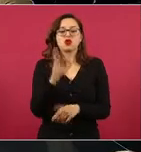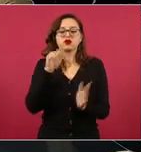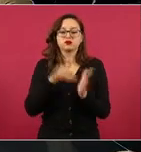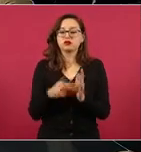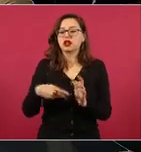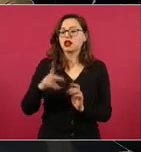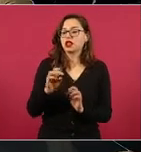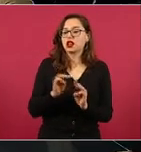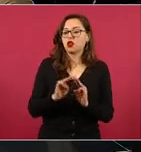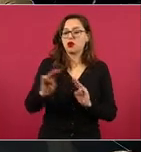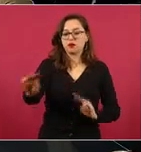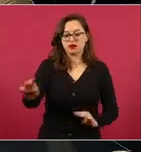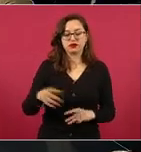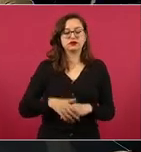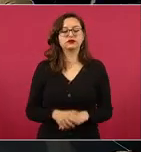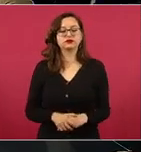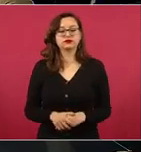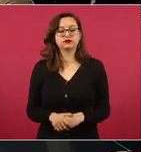están invirtiendo